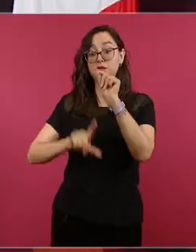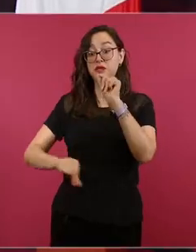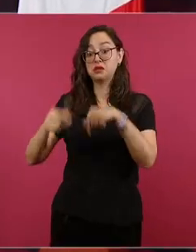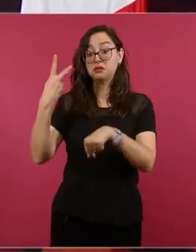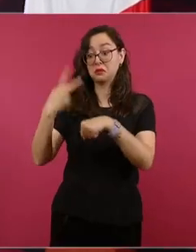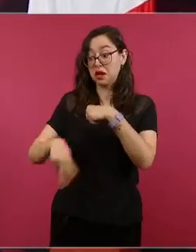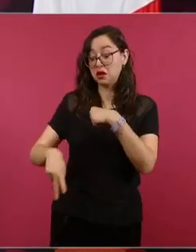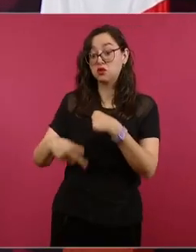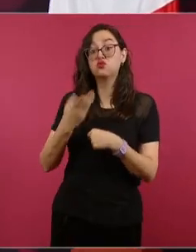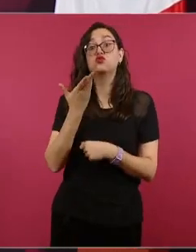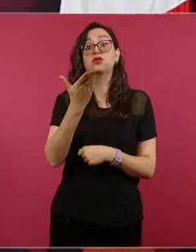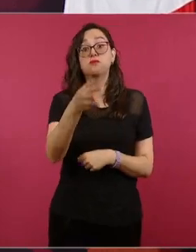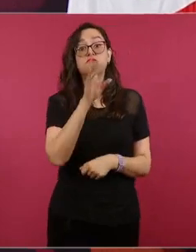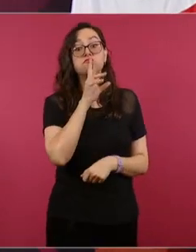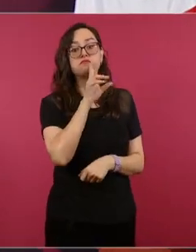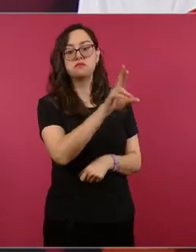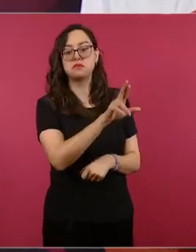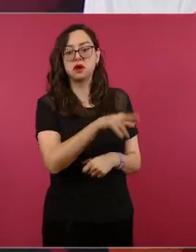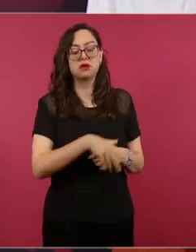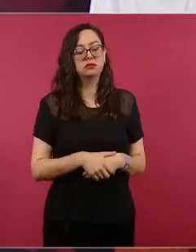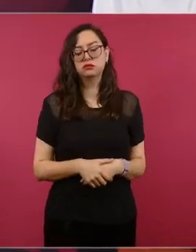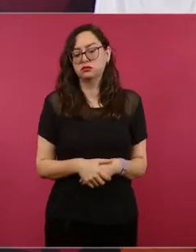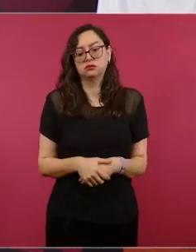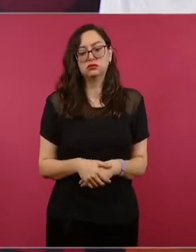visto el comunicado. Lo que